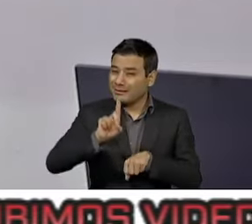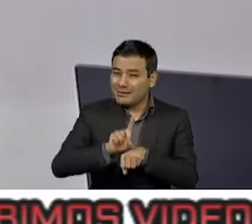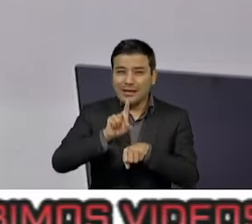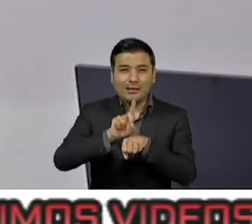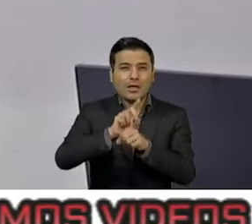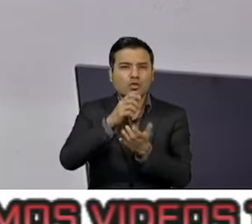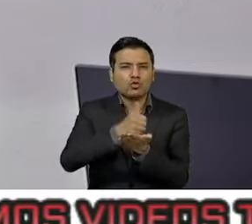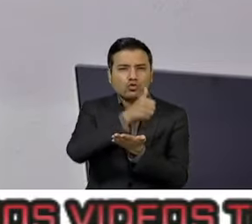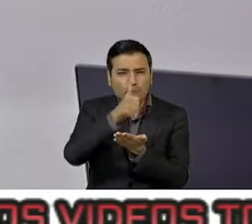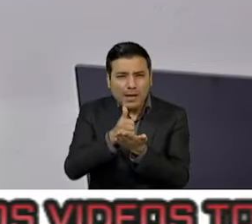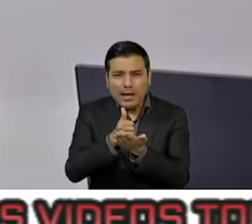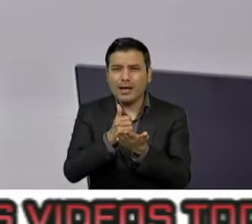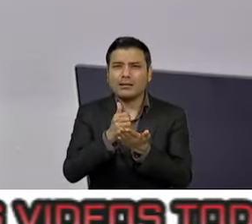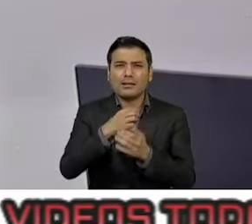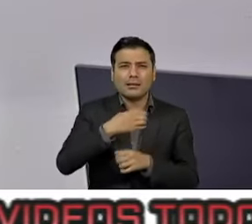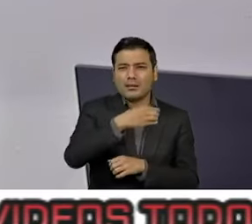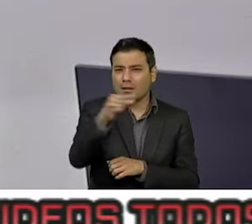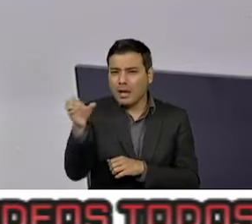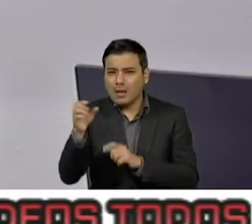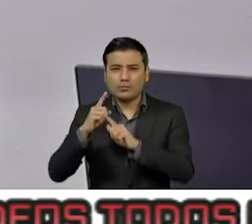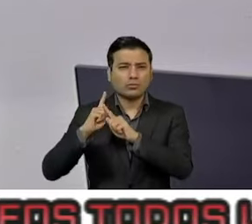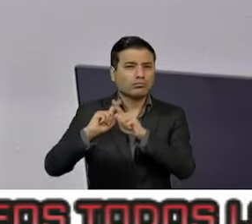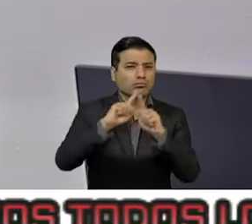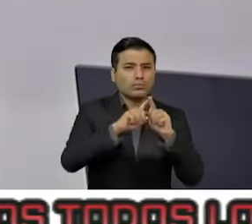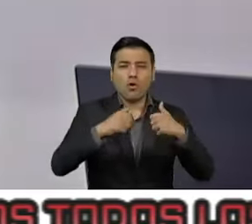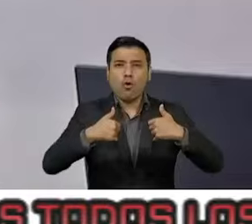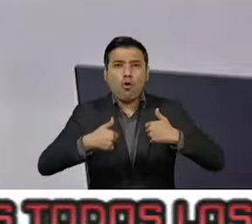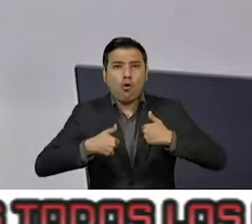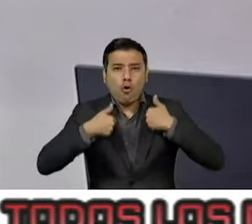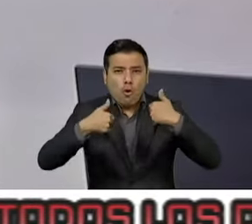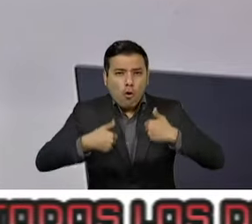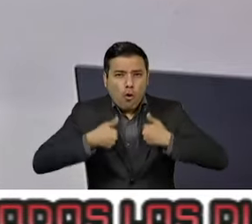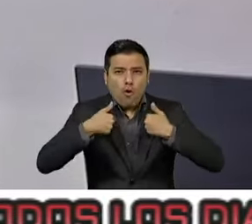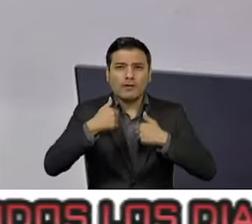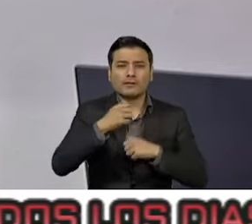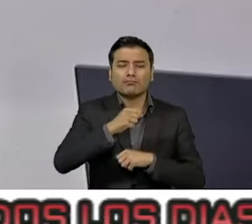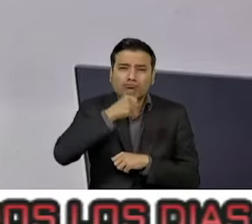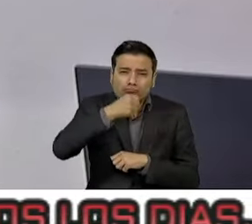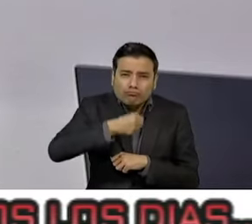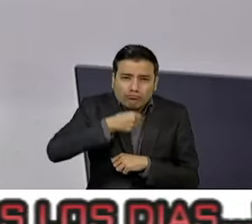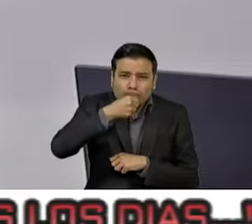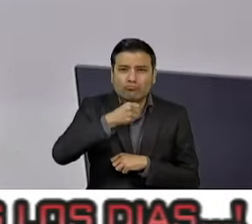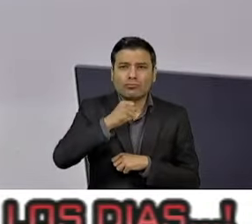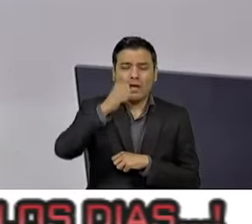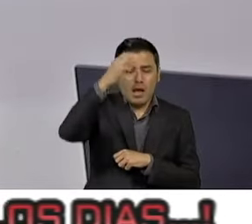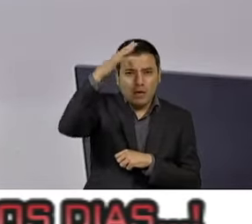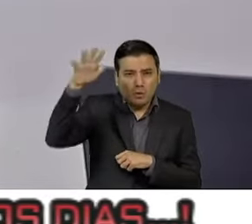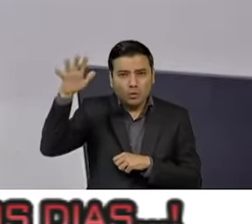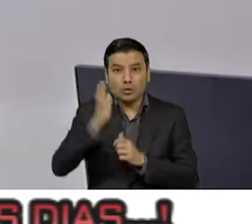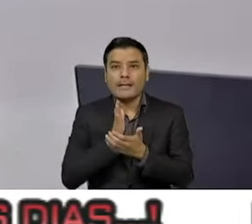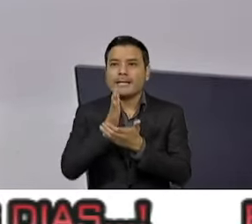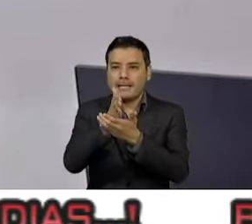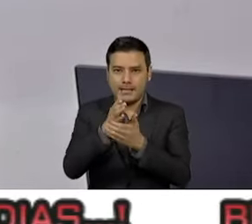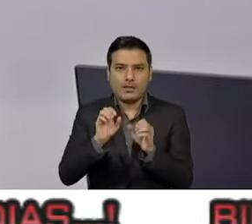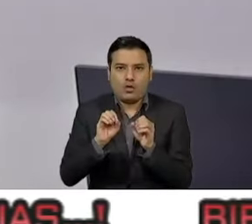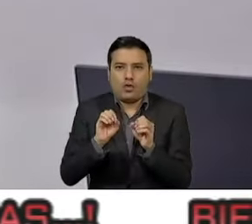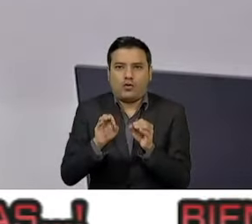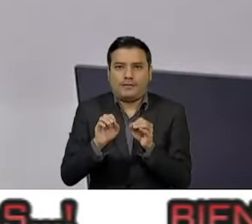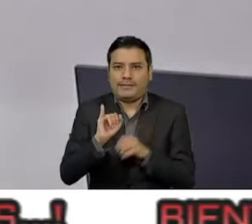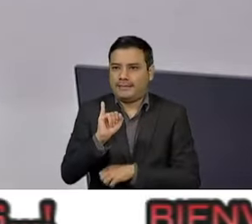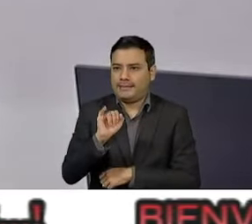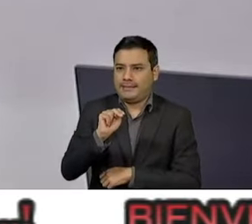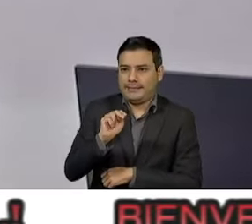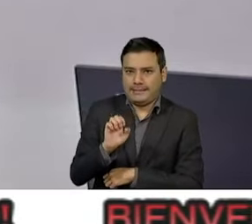largo y ancho del país, miles de jóvenes, adultos y personas de edad avanzada acuden a los módulos de atención ciudadana